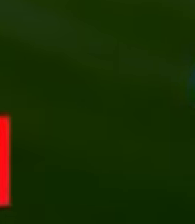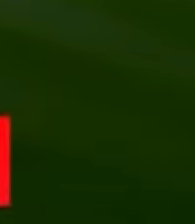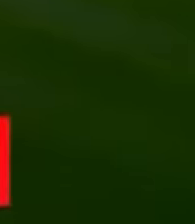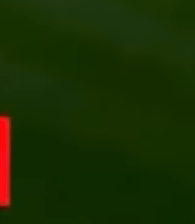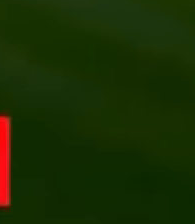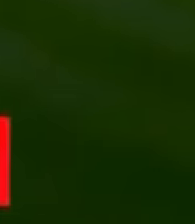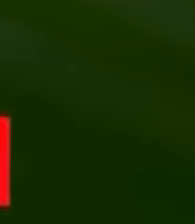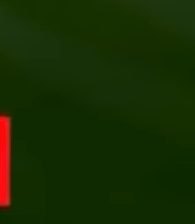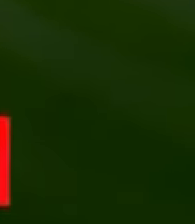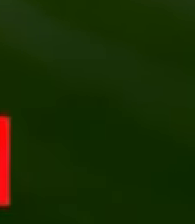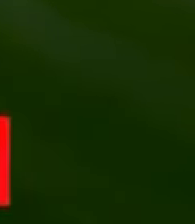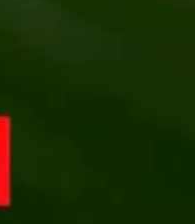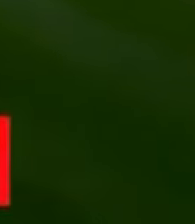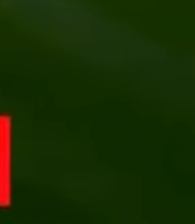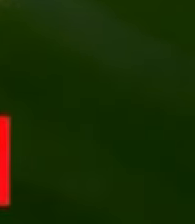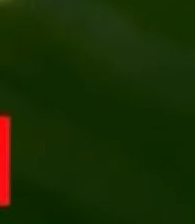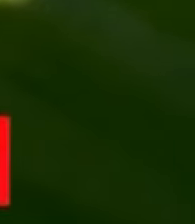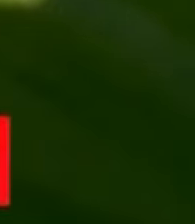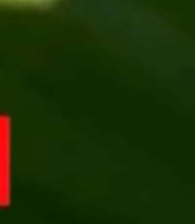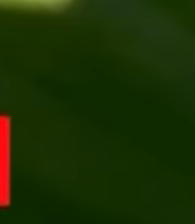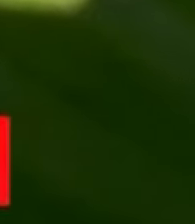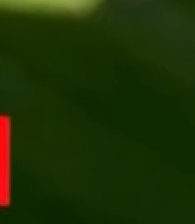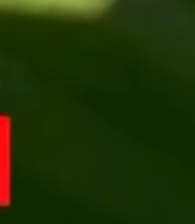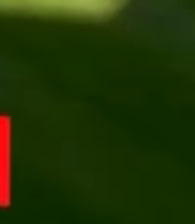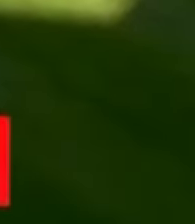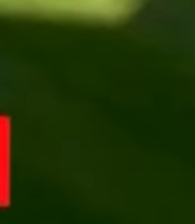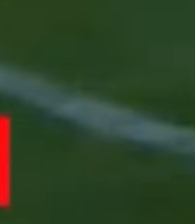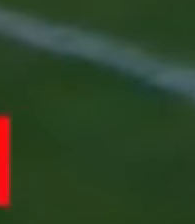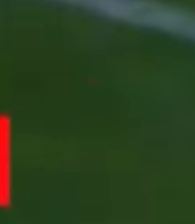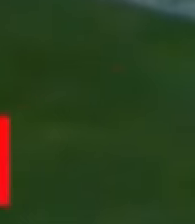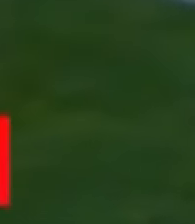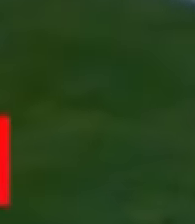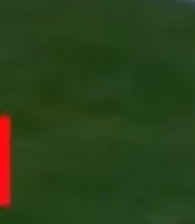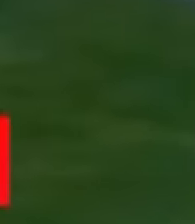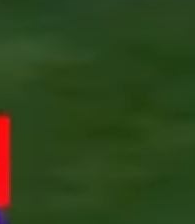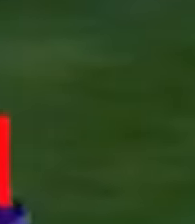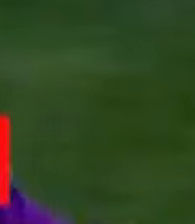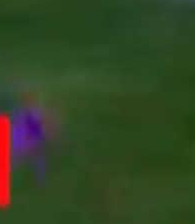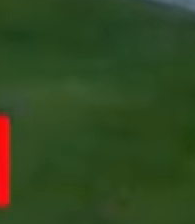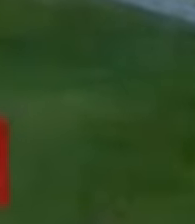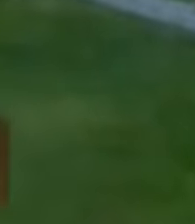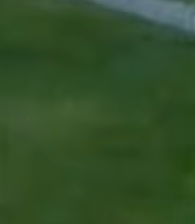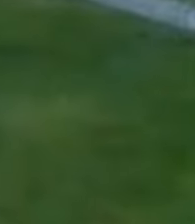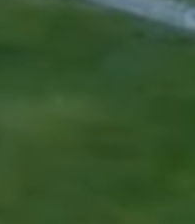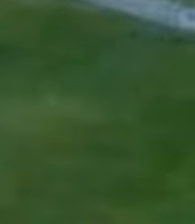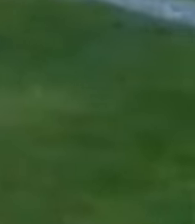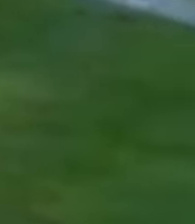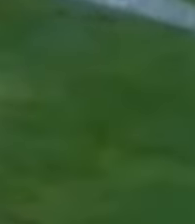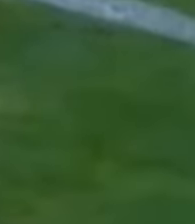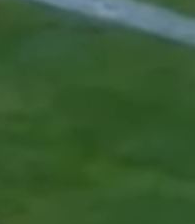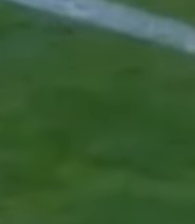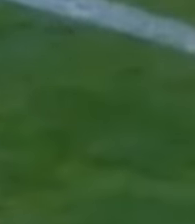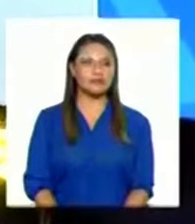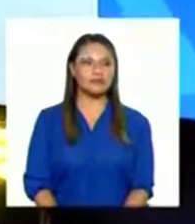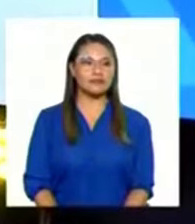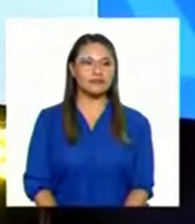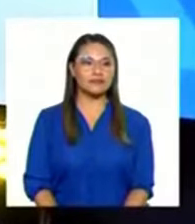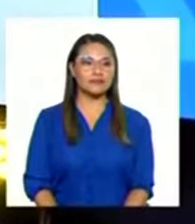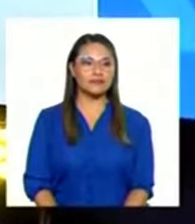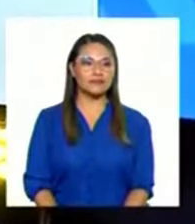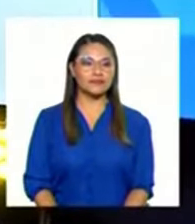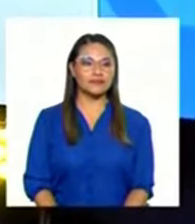importante dentro de su plantel defensivo. Y después va a llegar el tanto que cerraba el resultado con Edgar Lastre para marcar el